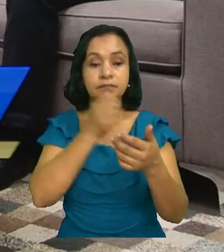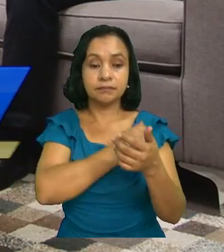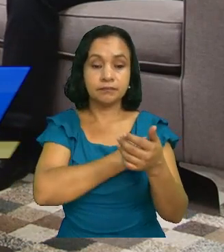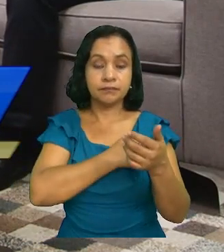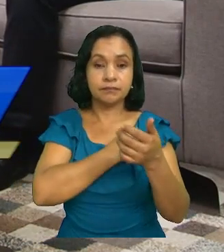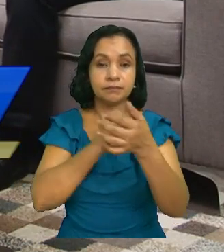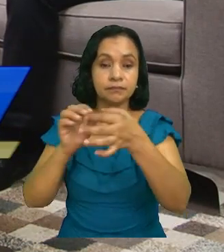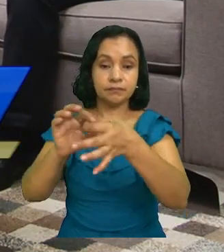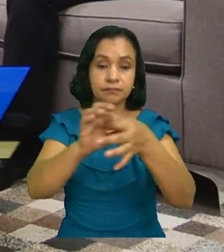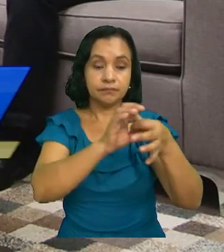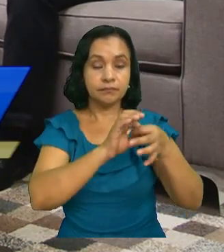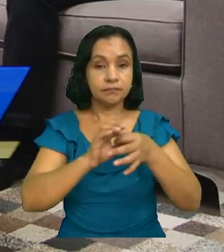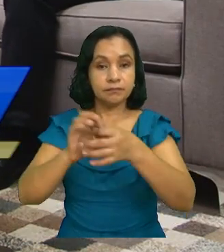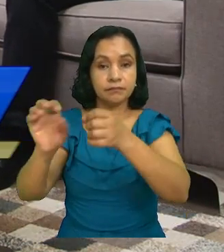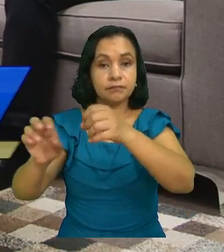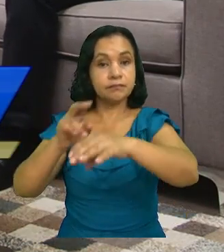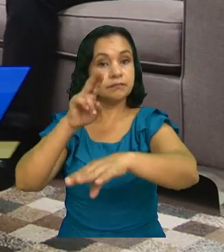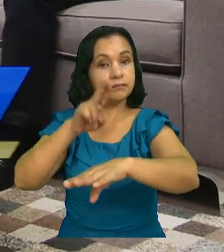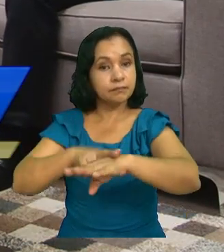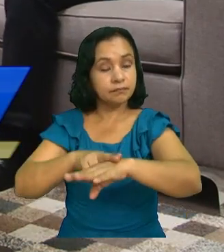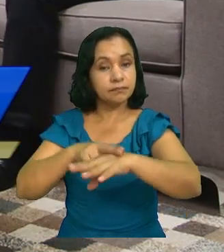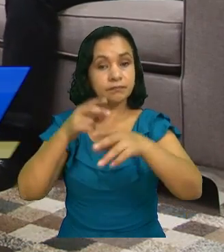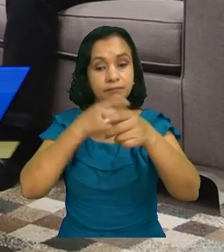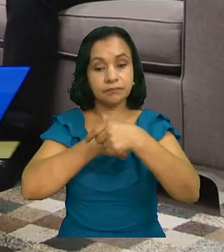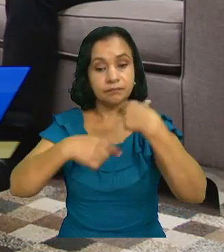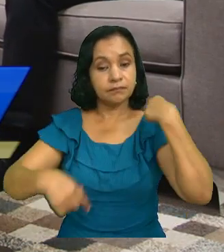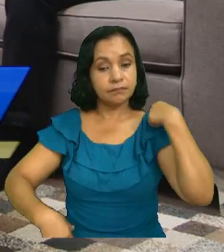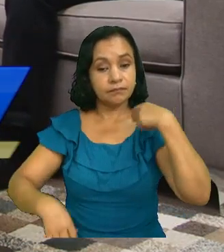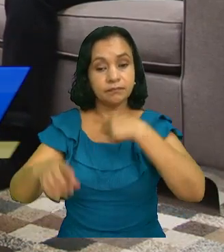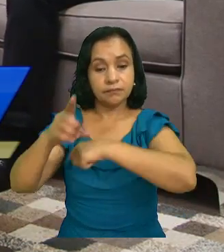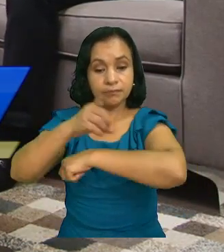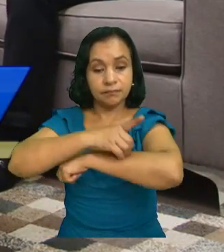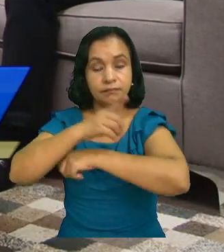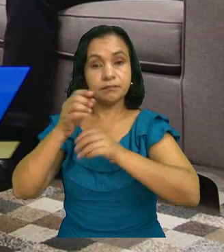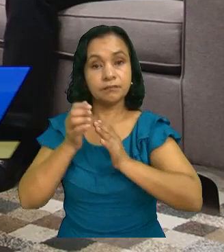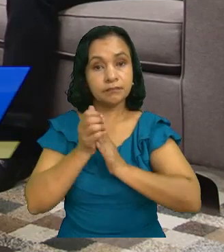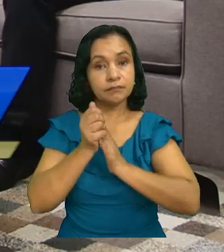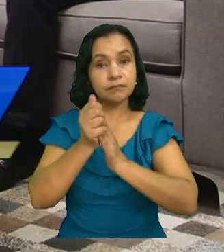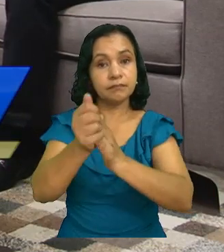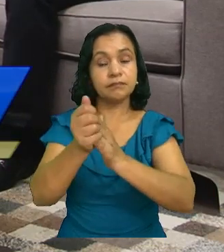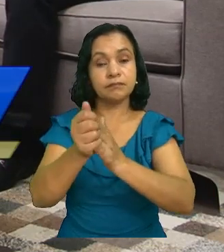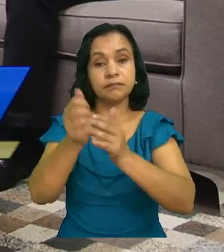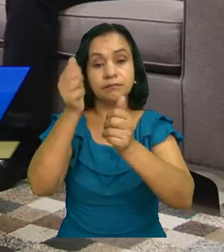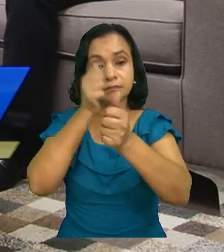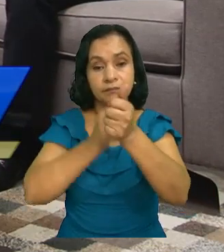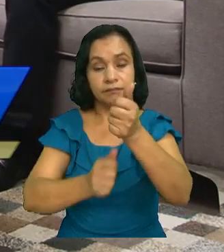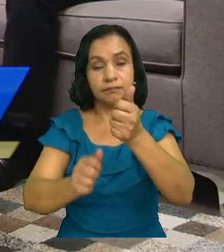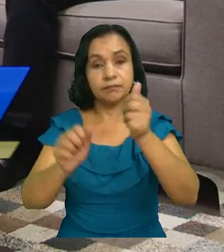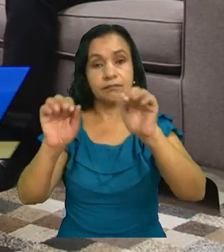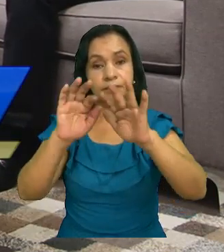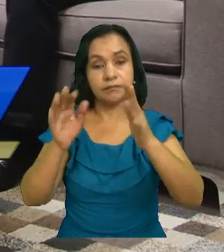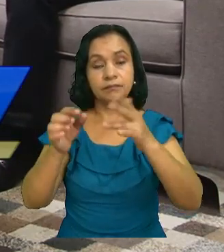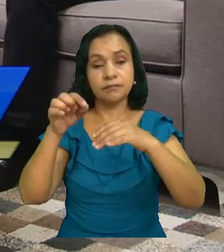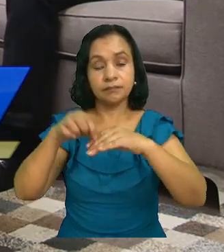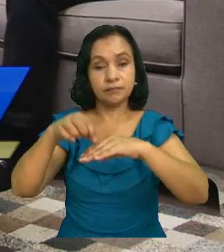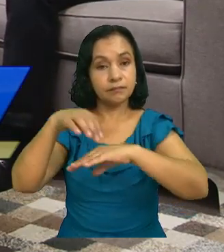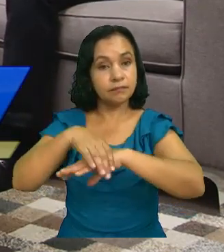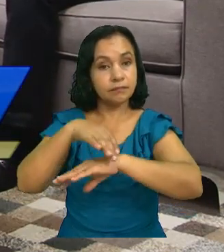nacional, que encabeza nuestro presidente, comandante Daniel Ortega Saavedra, y nuestra vicepresidenta, compañera Rosario